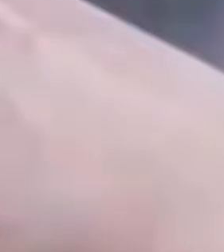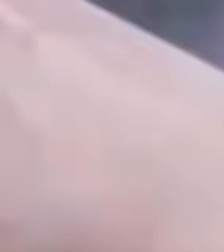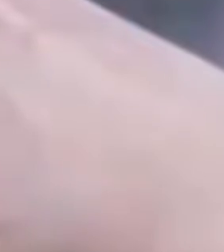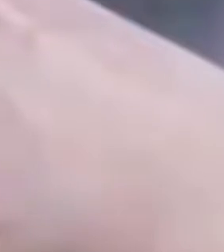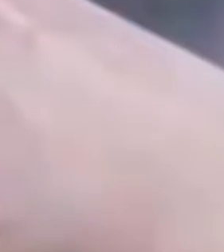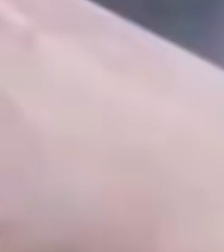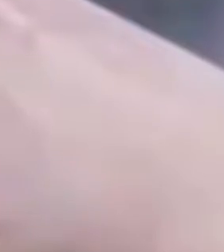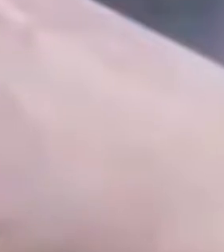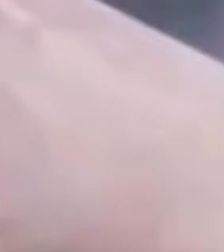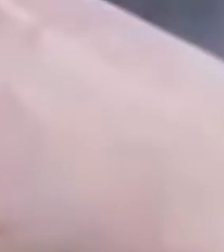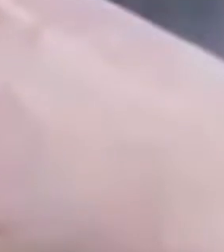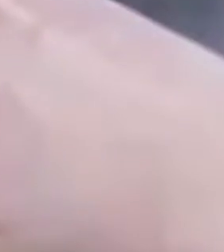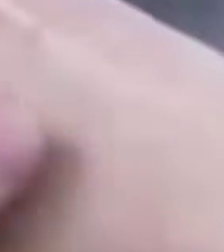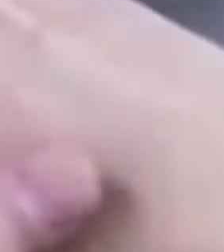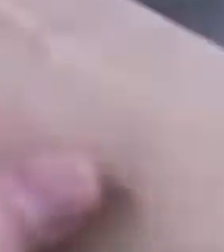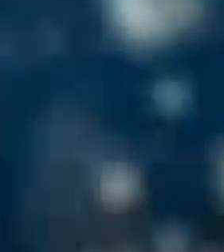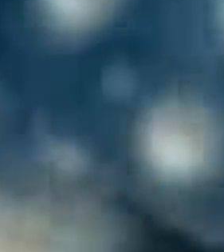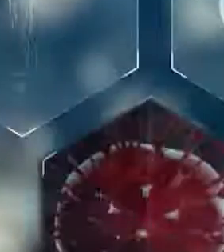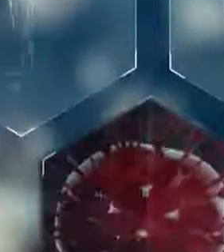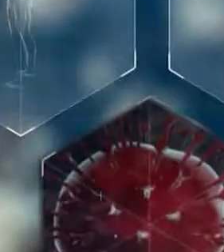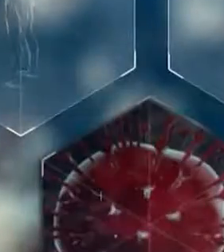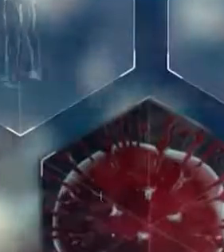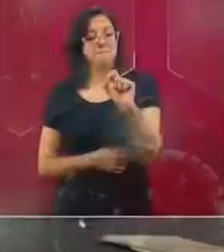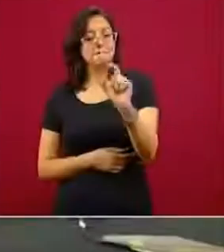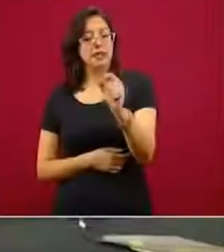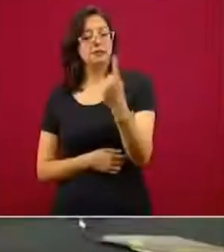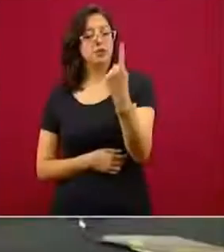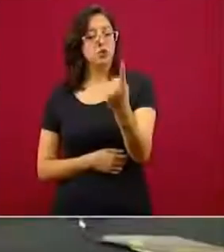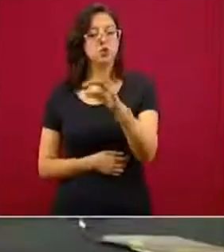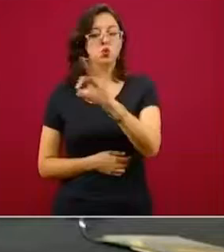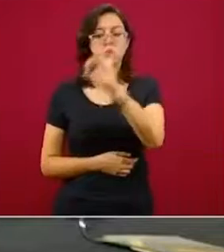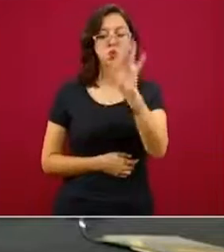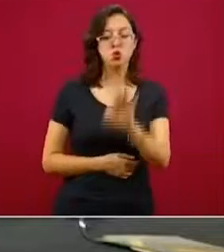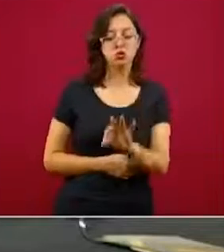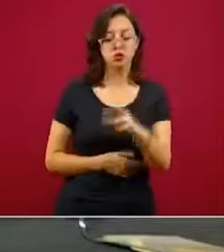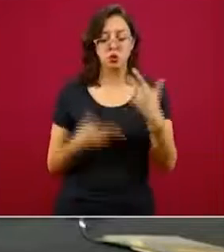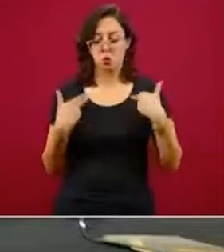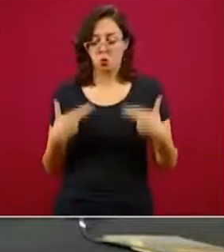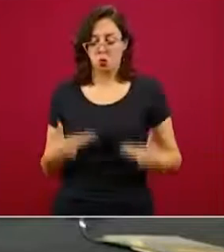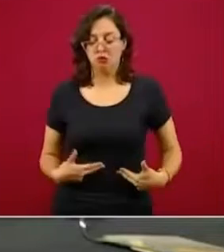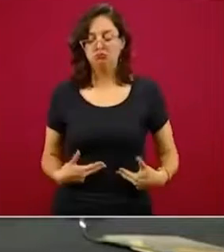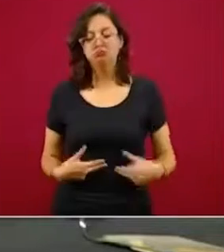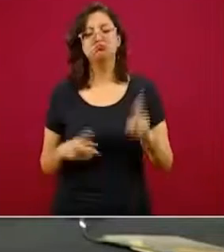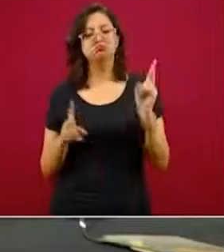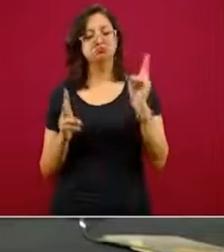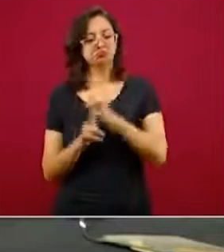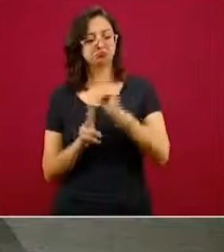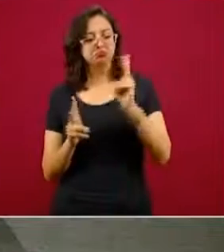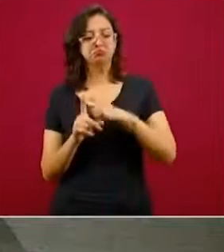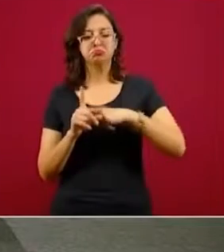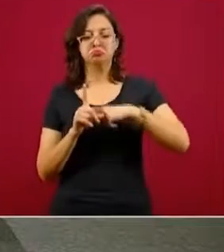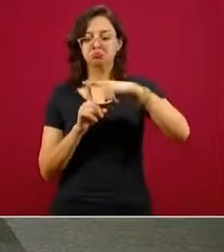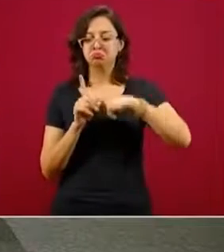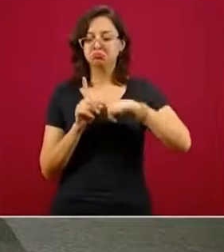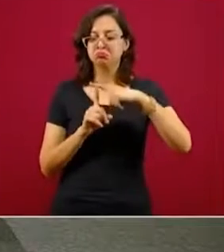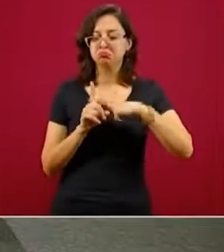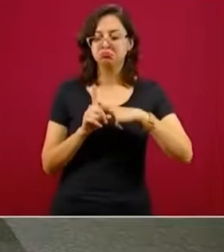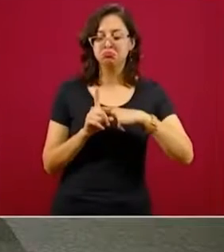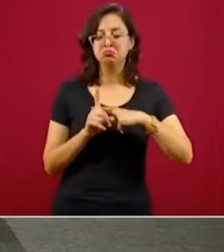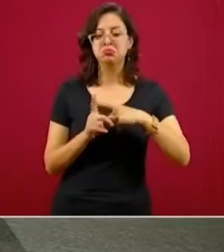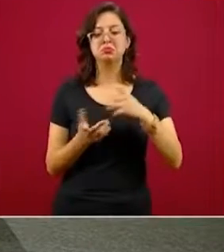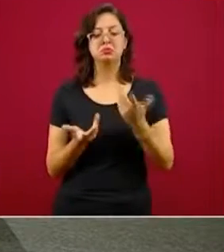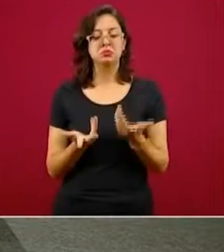la estrategia contra la COVID-19 en México. La sangre humana puede registrar un valor que generalmente